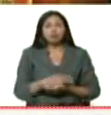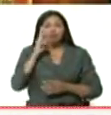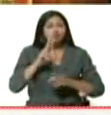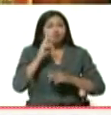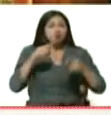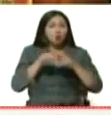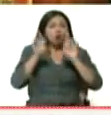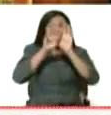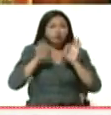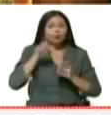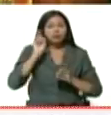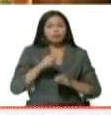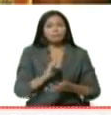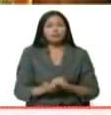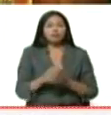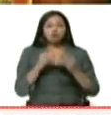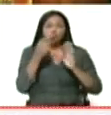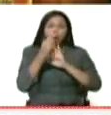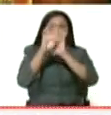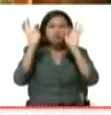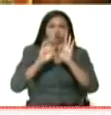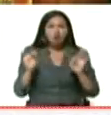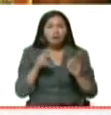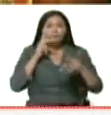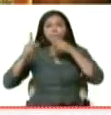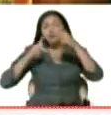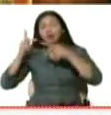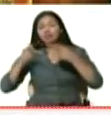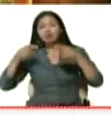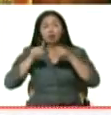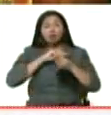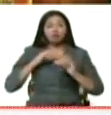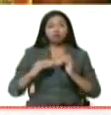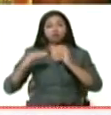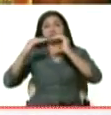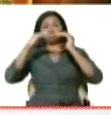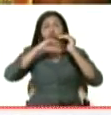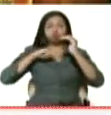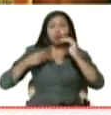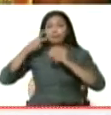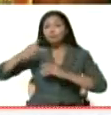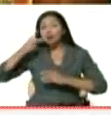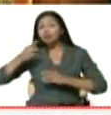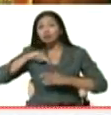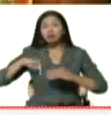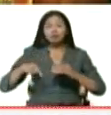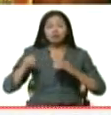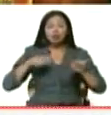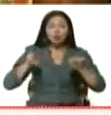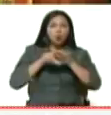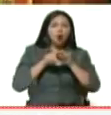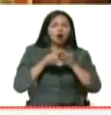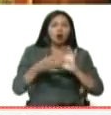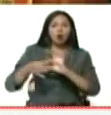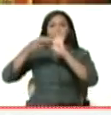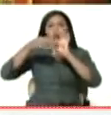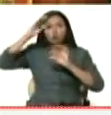Visualizando todo el escenario político, la estabilidad política del país, la unión cívico-militar,